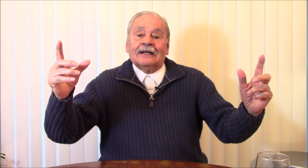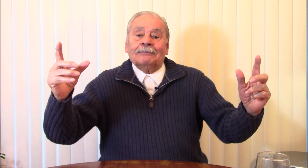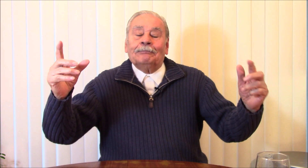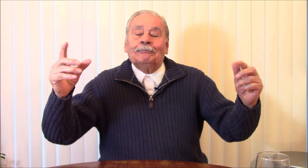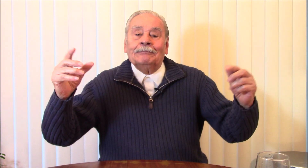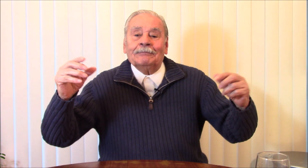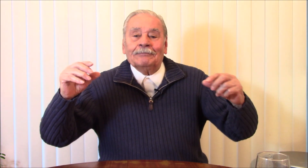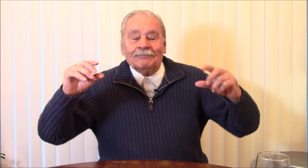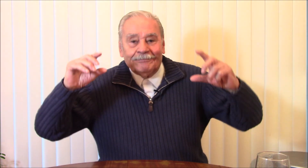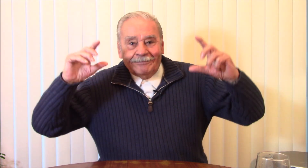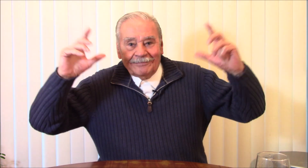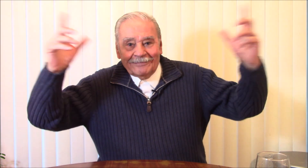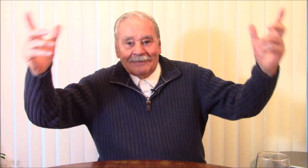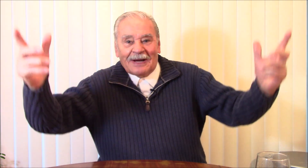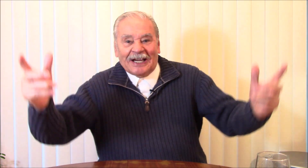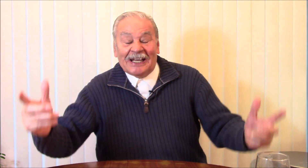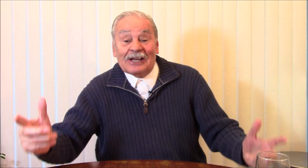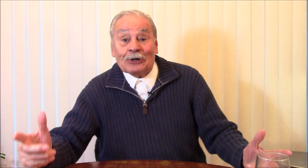del